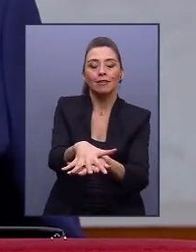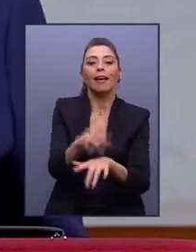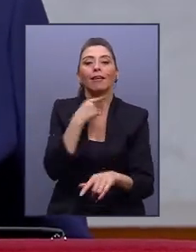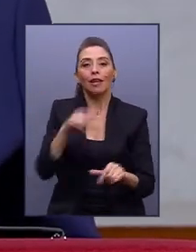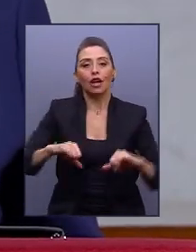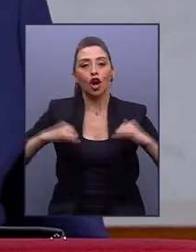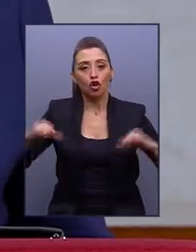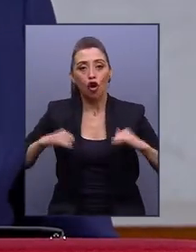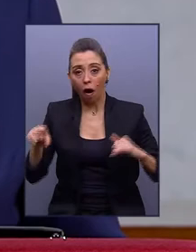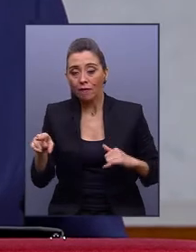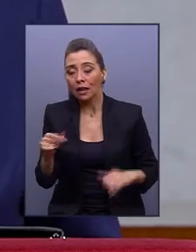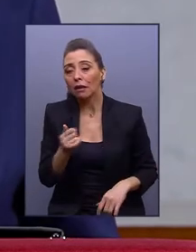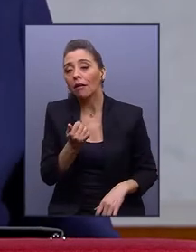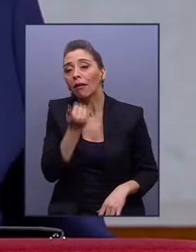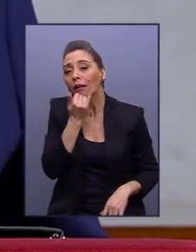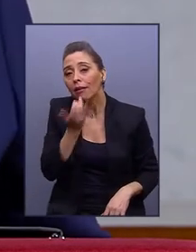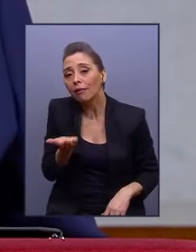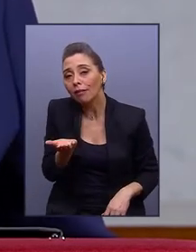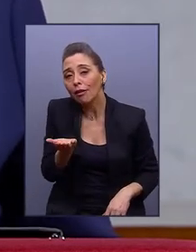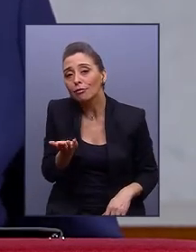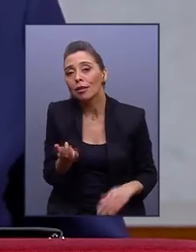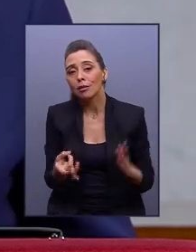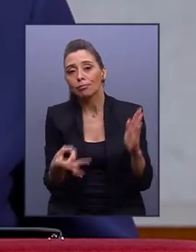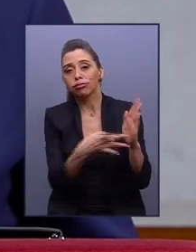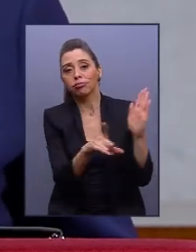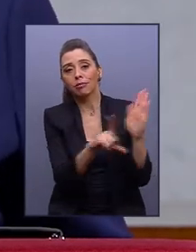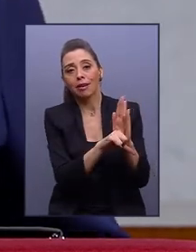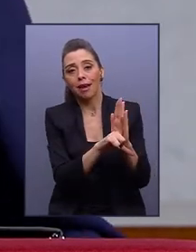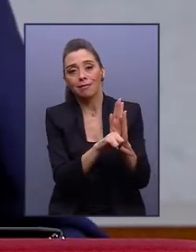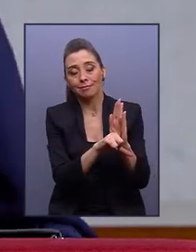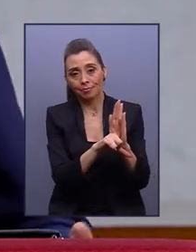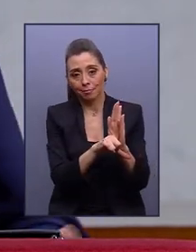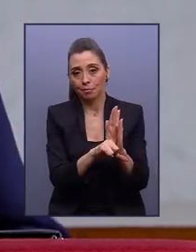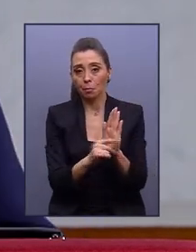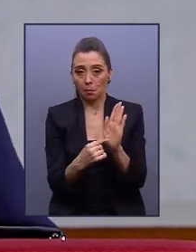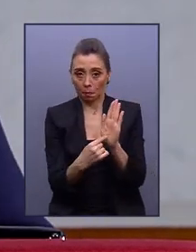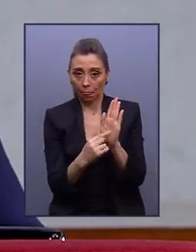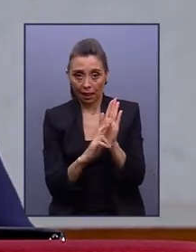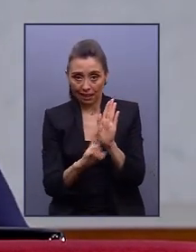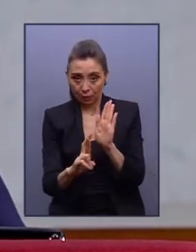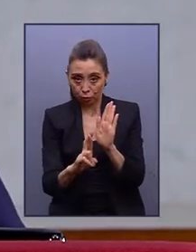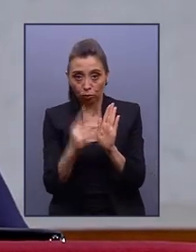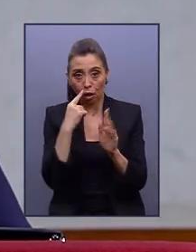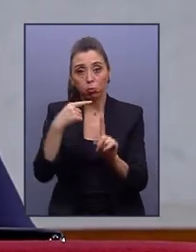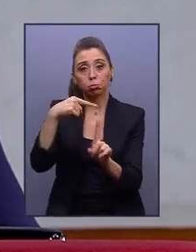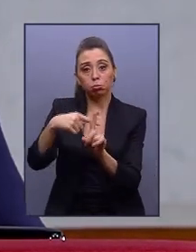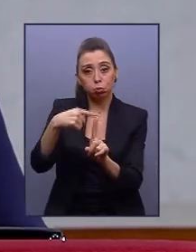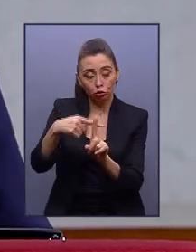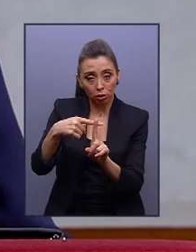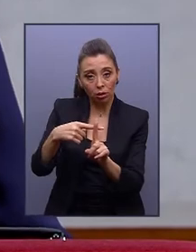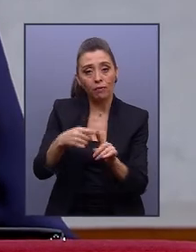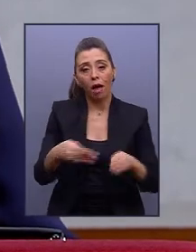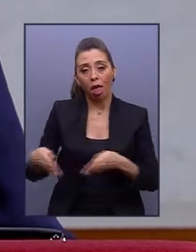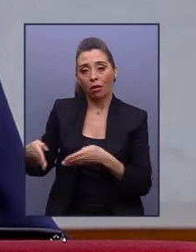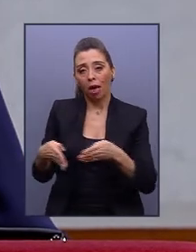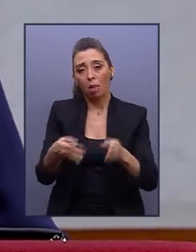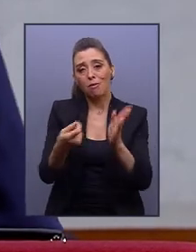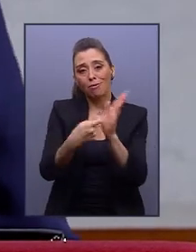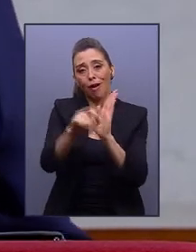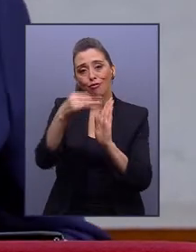los jóvenes que han cometido el error de cometer un delito. Los resultados de estas medidas son positivas y muestran que es el camino